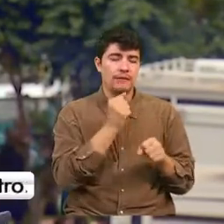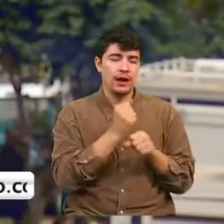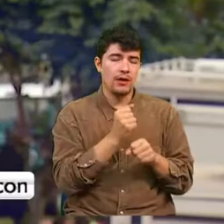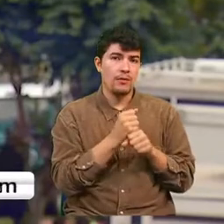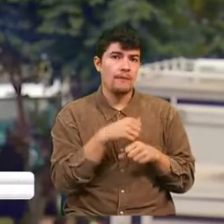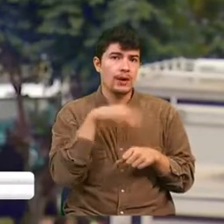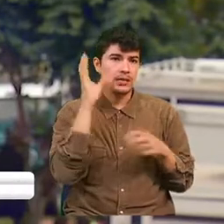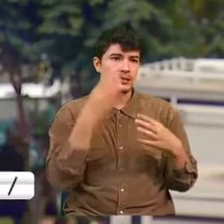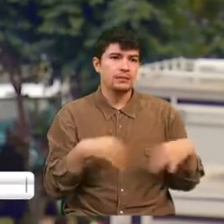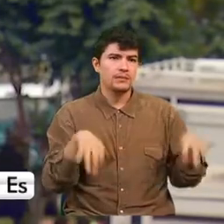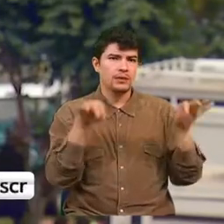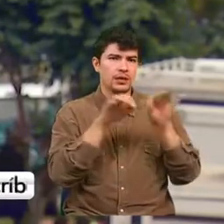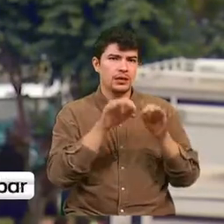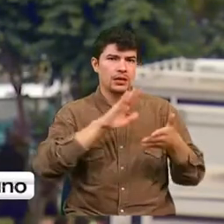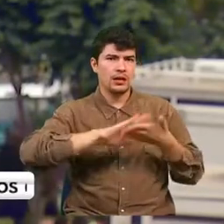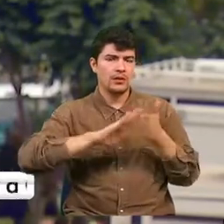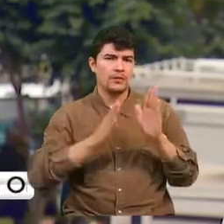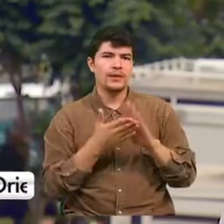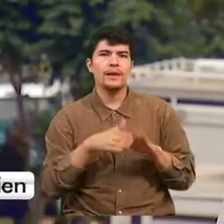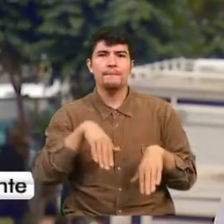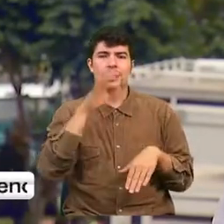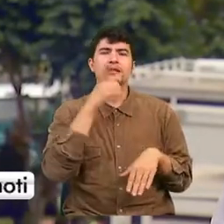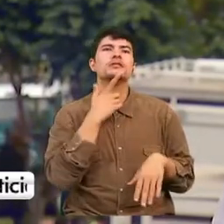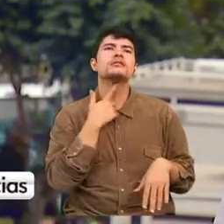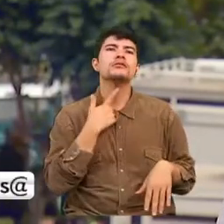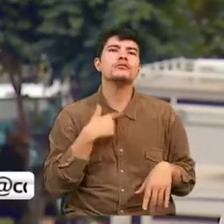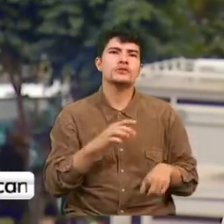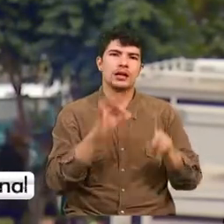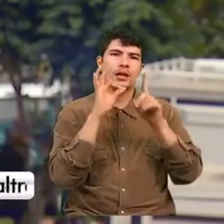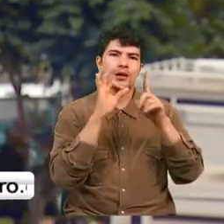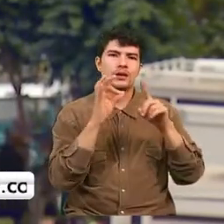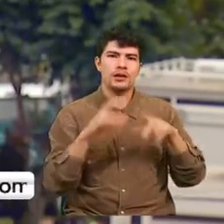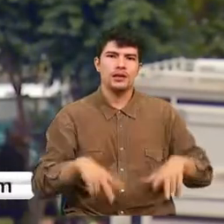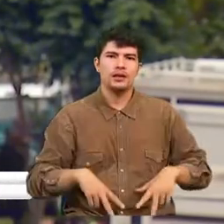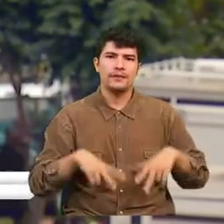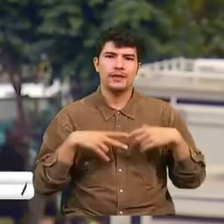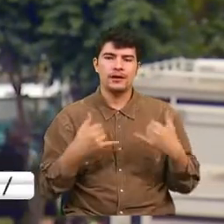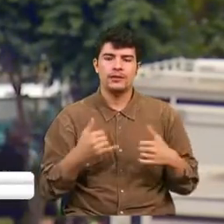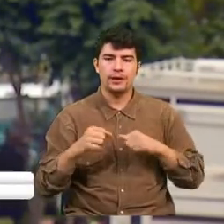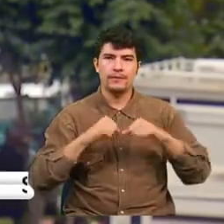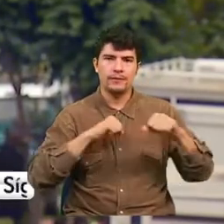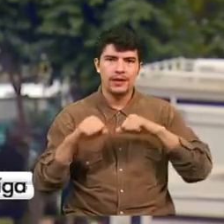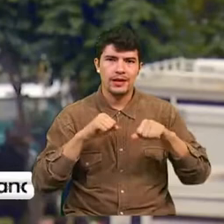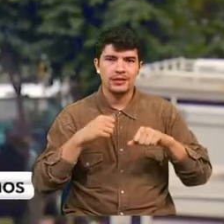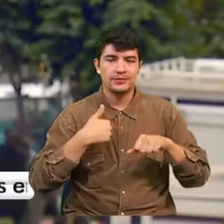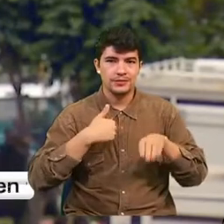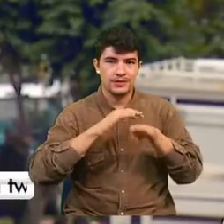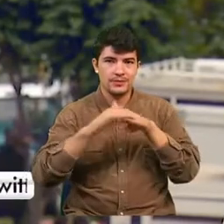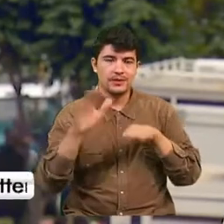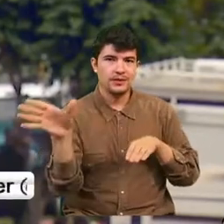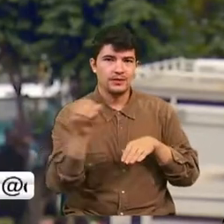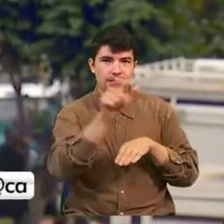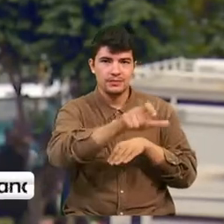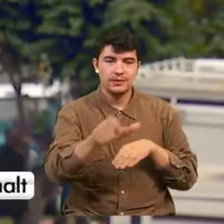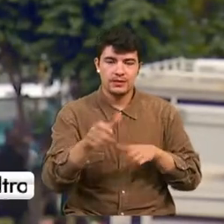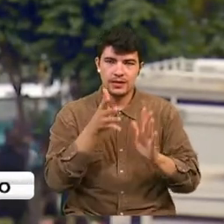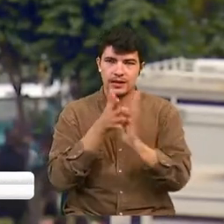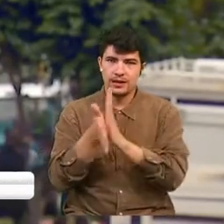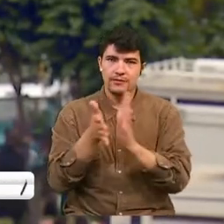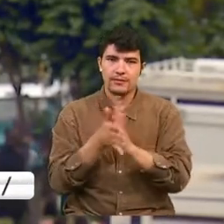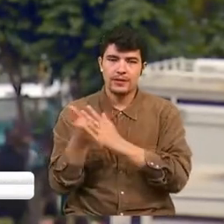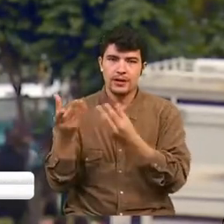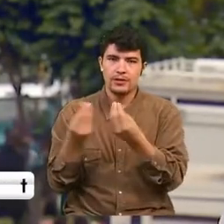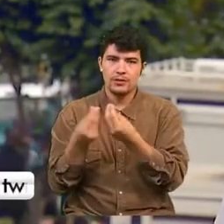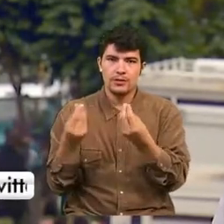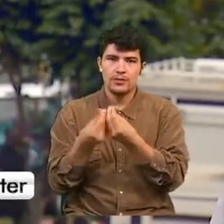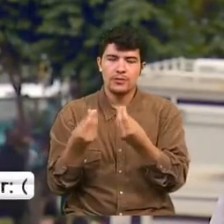de los habitantes y que más gusto generó también en la calidad de vida ahora en temas de movilidad. Los invitamos a todos nuestros televidentes a ver el informe que ha preparado el